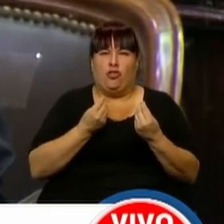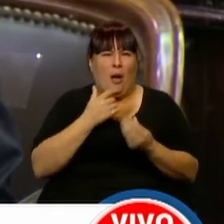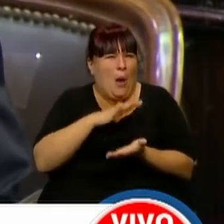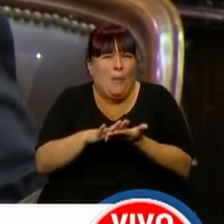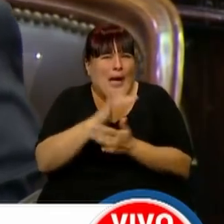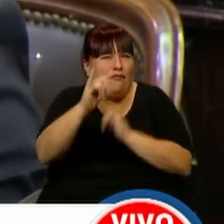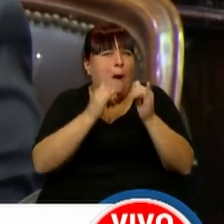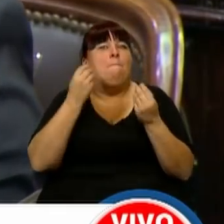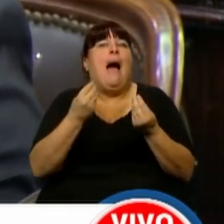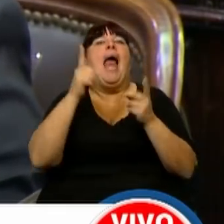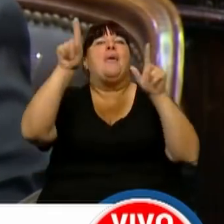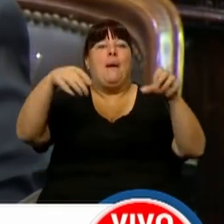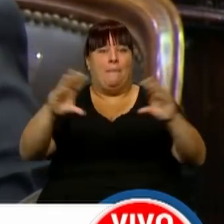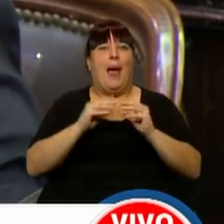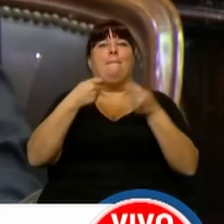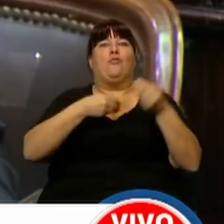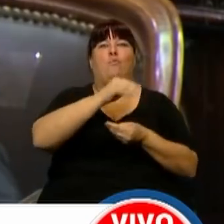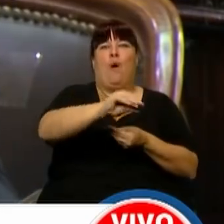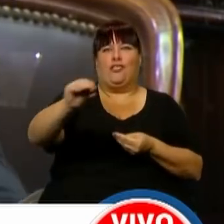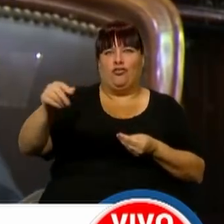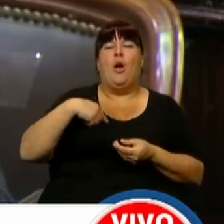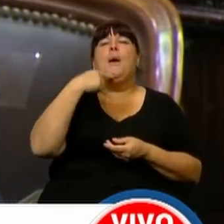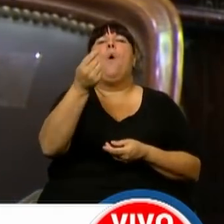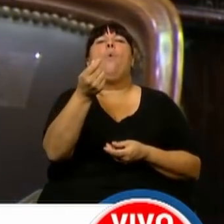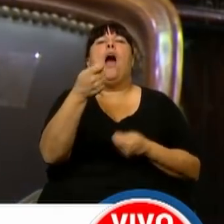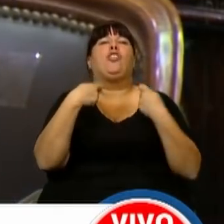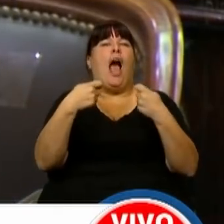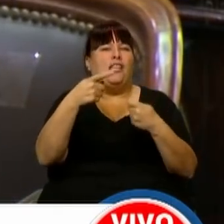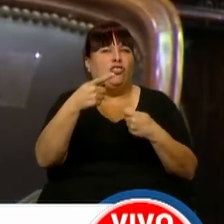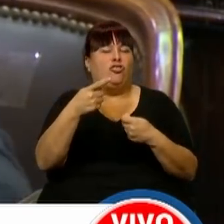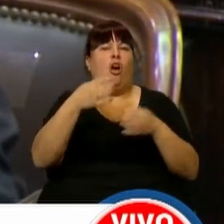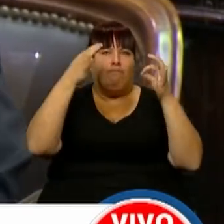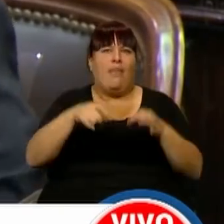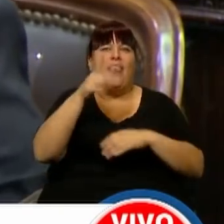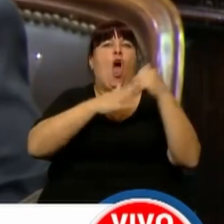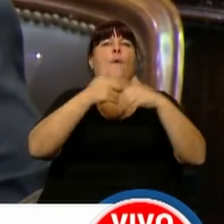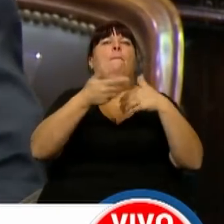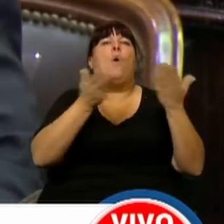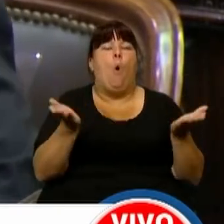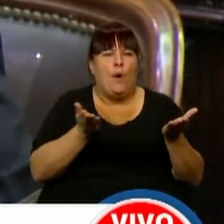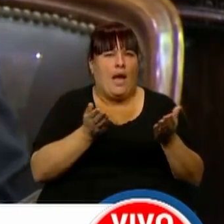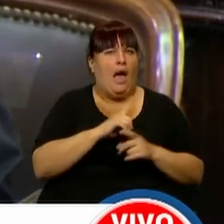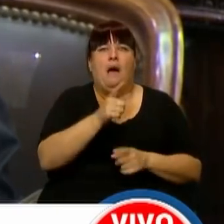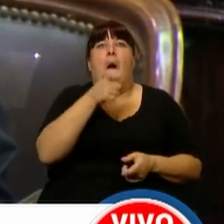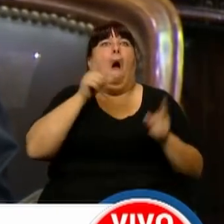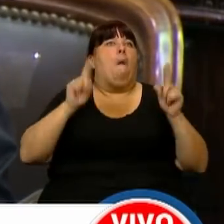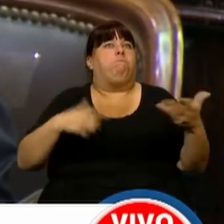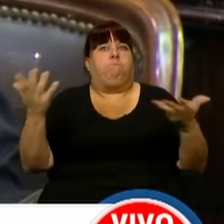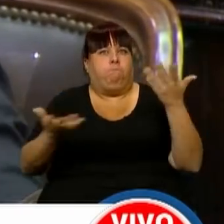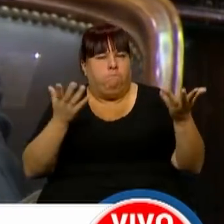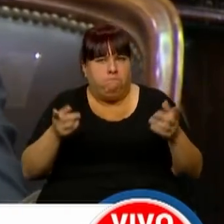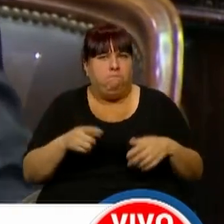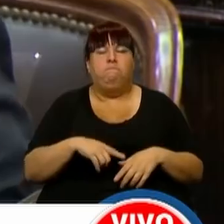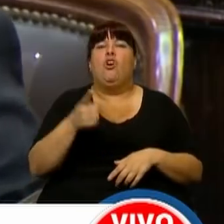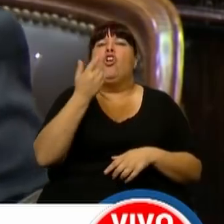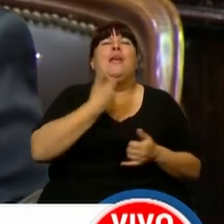dato básico para asignar los recursos presupuestarios. Pregunté cuánto era el costo financiero implícito de esas obras públicas. Tampoco lo sabían,